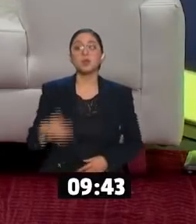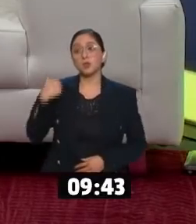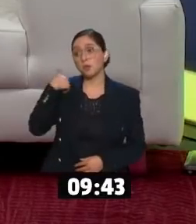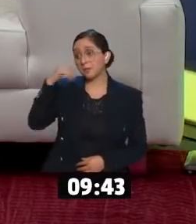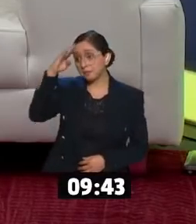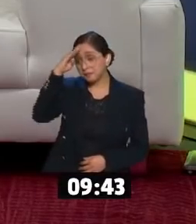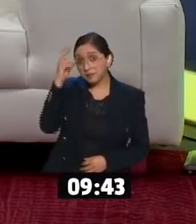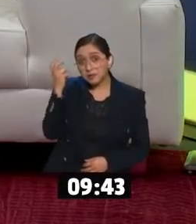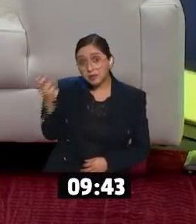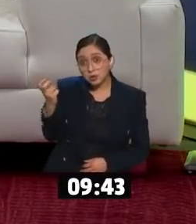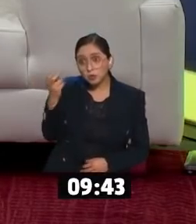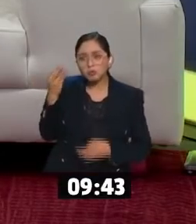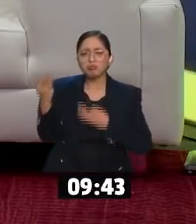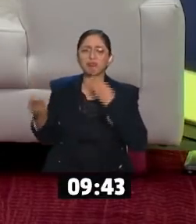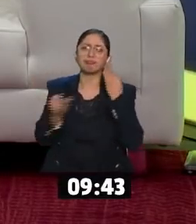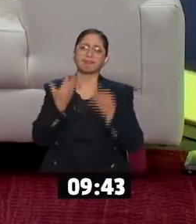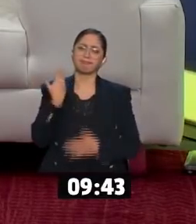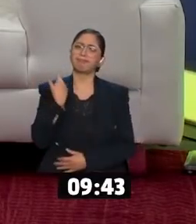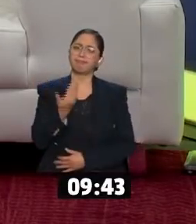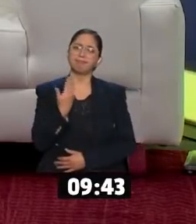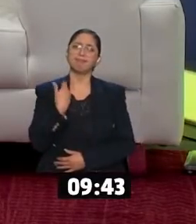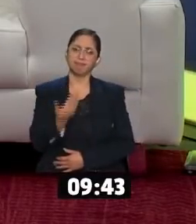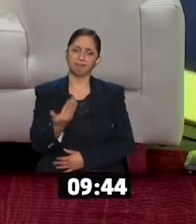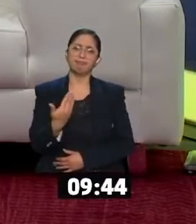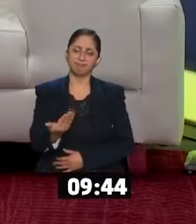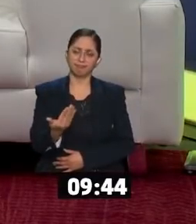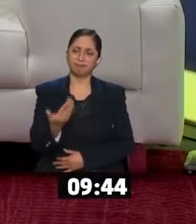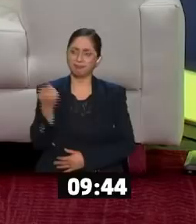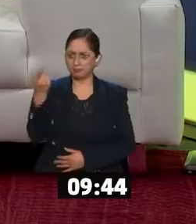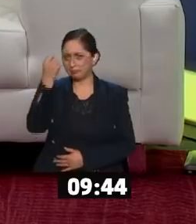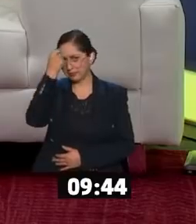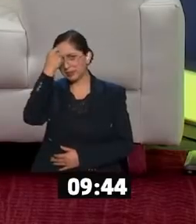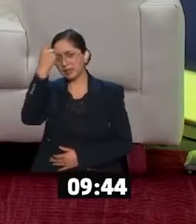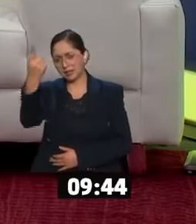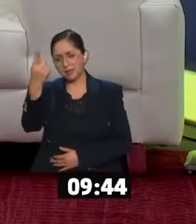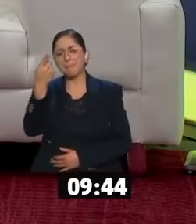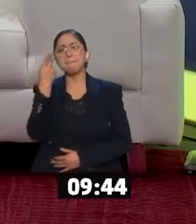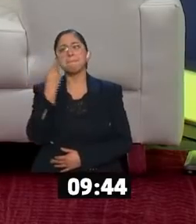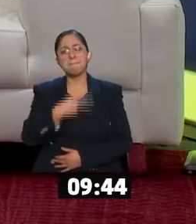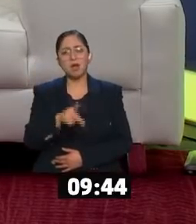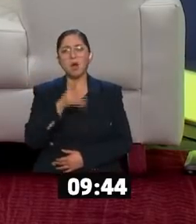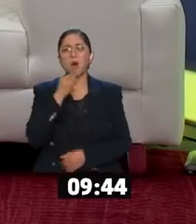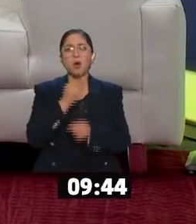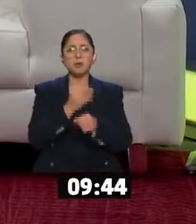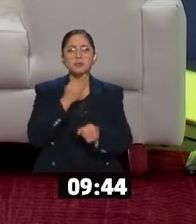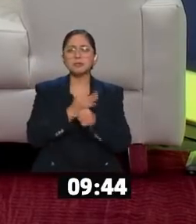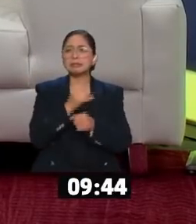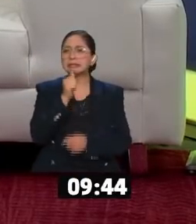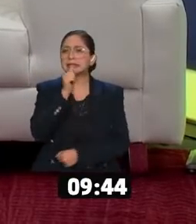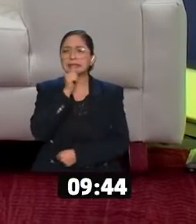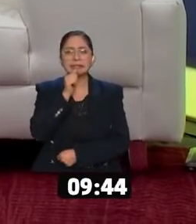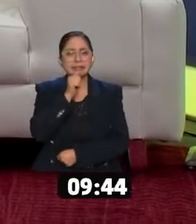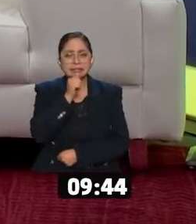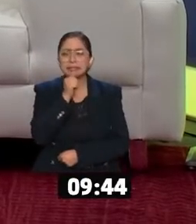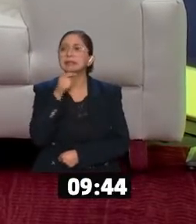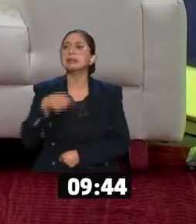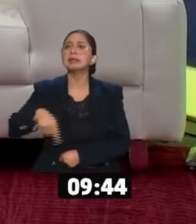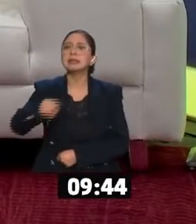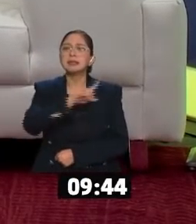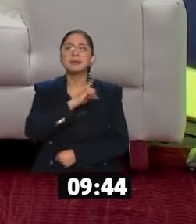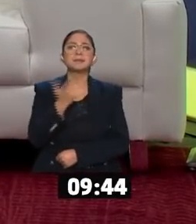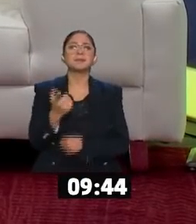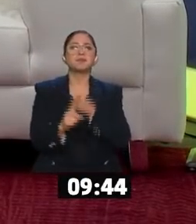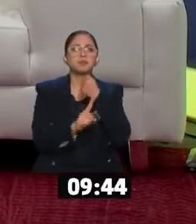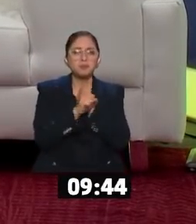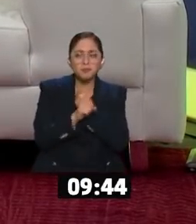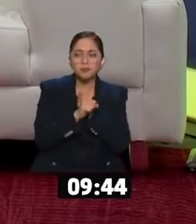De verdad, a mí me parece que uno de los elementos que no se ha considerado en términos de lo que daña o